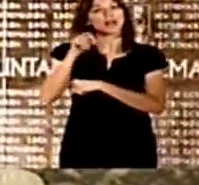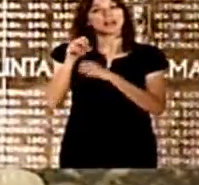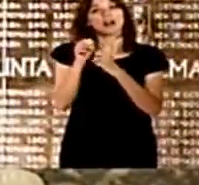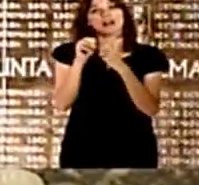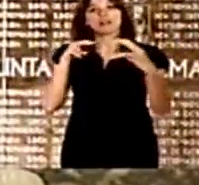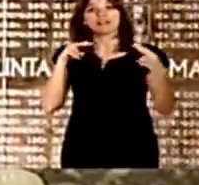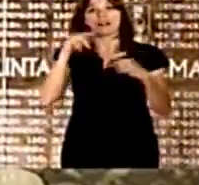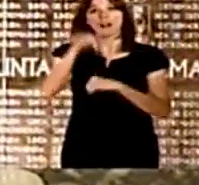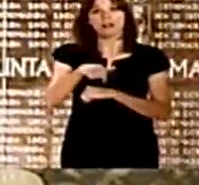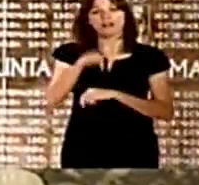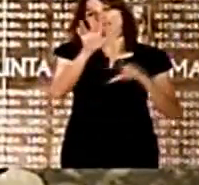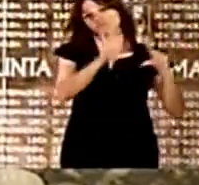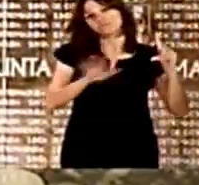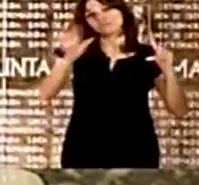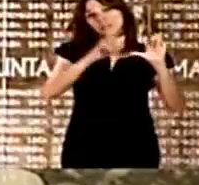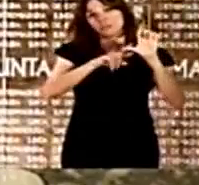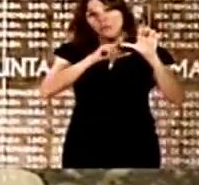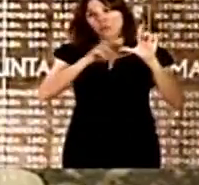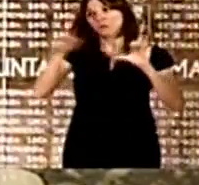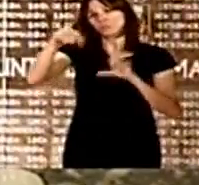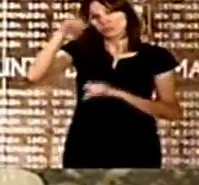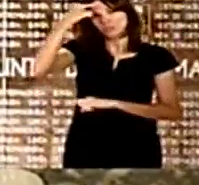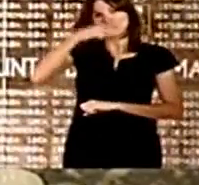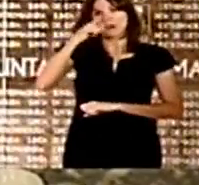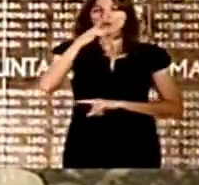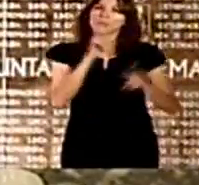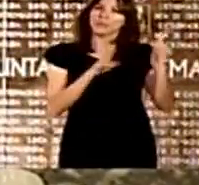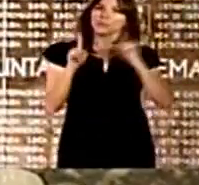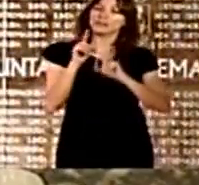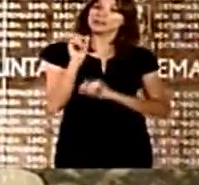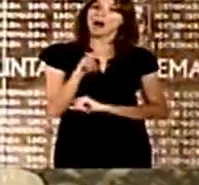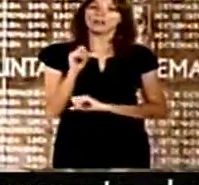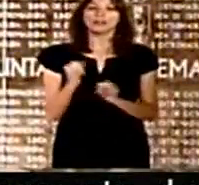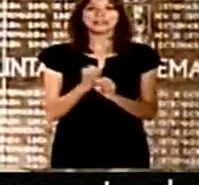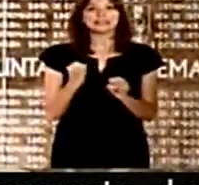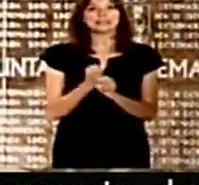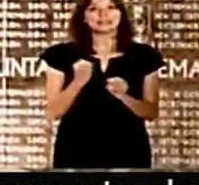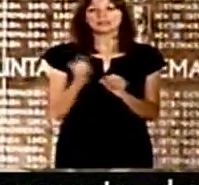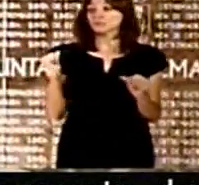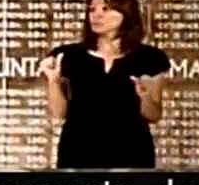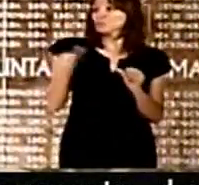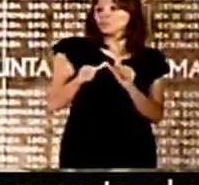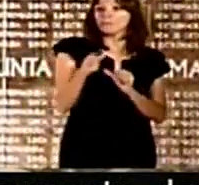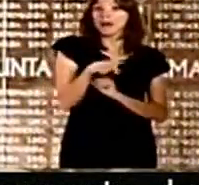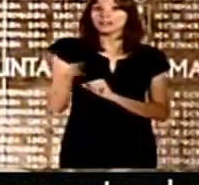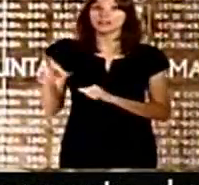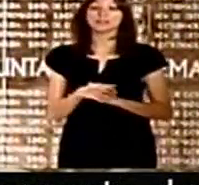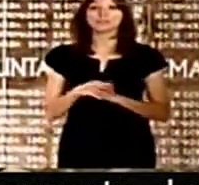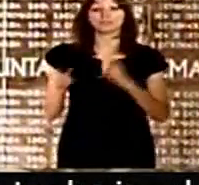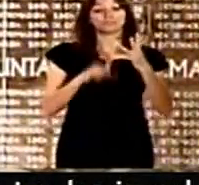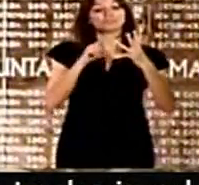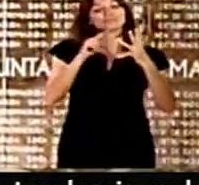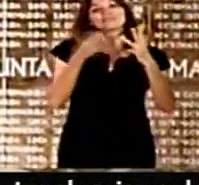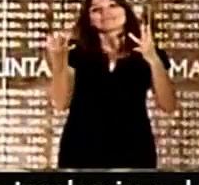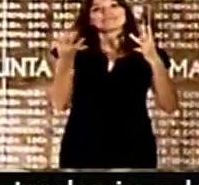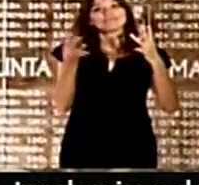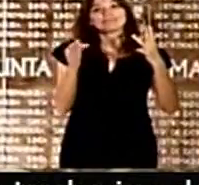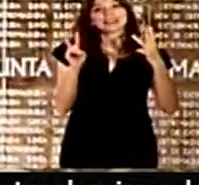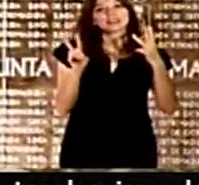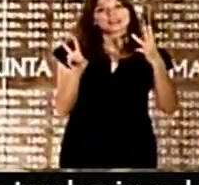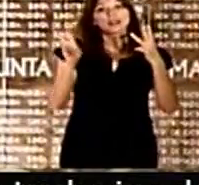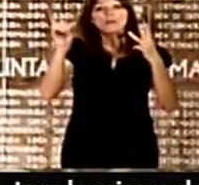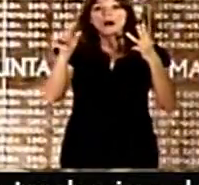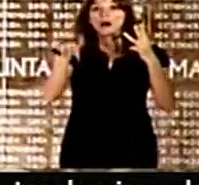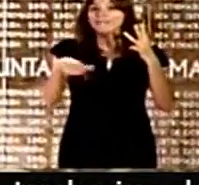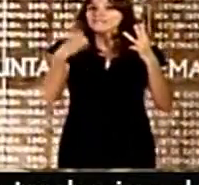comunidad autónoma, que saben que es un problema sobre el que venimos trabajando en los últimos meses, y la tercera tiene que ver con